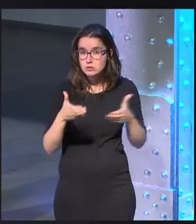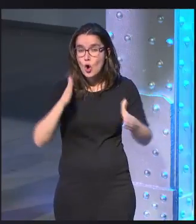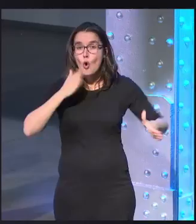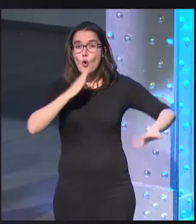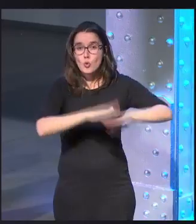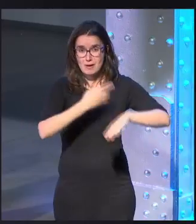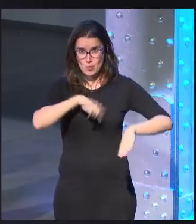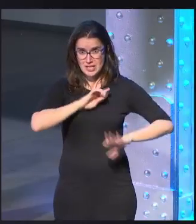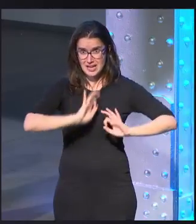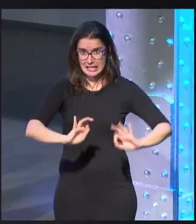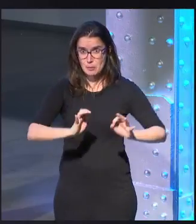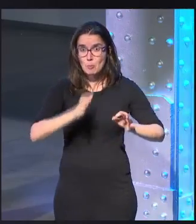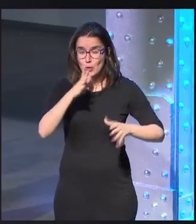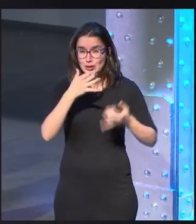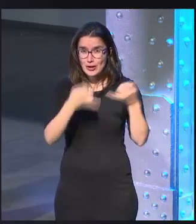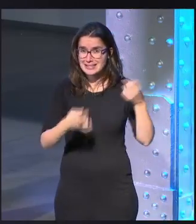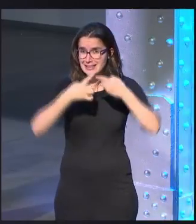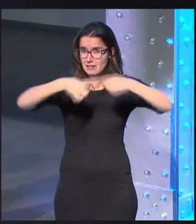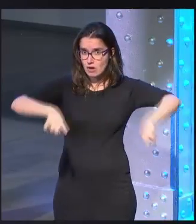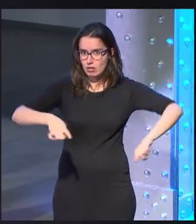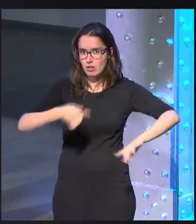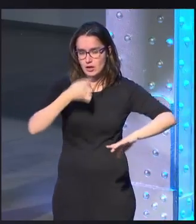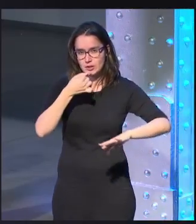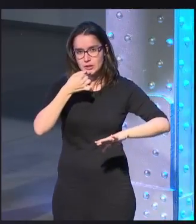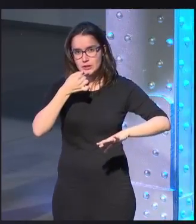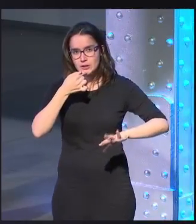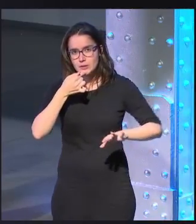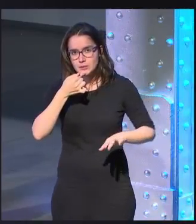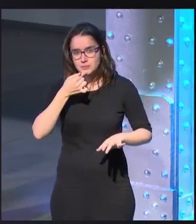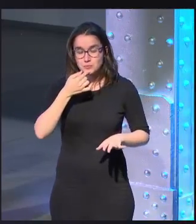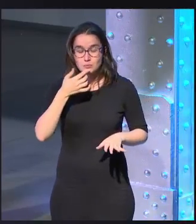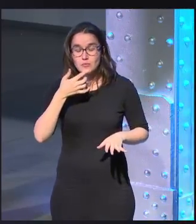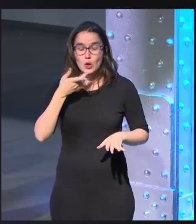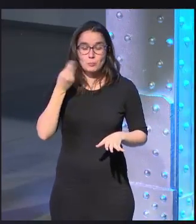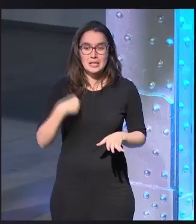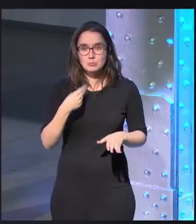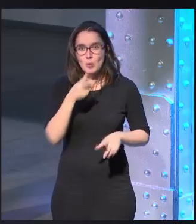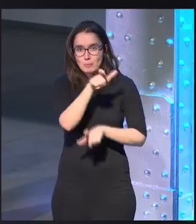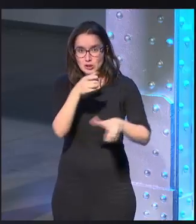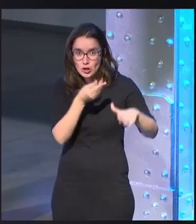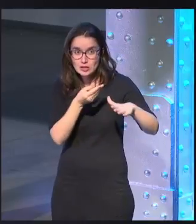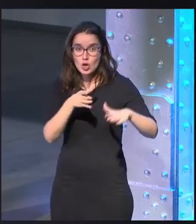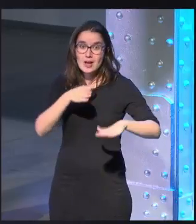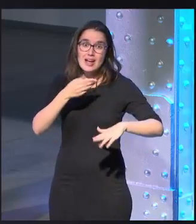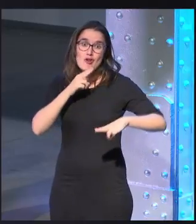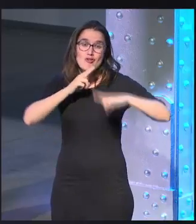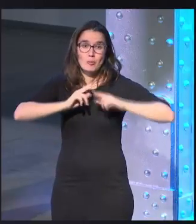nuestra. Me refiero a estos llamados baby boomers.